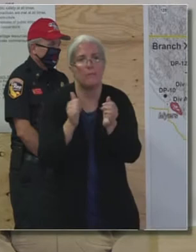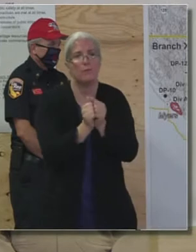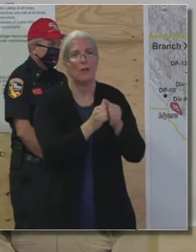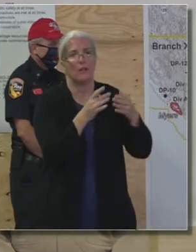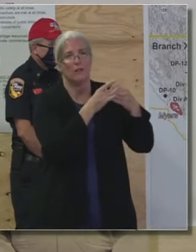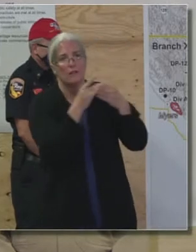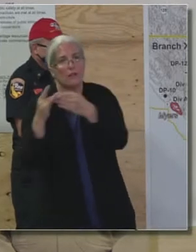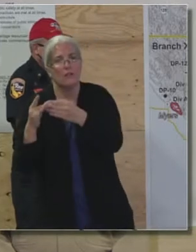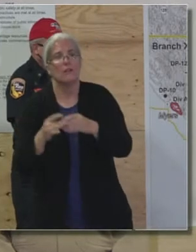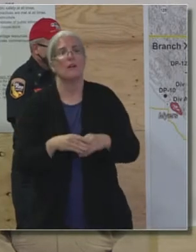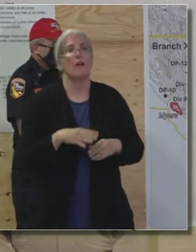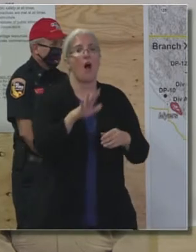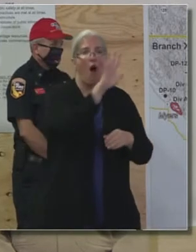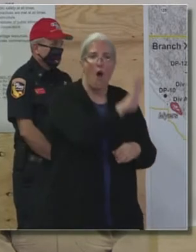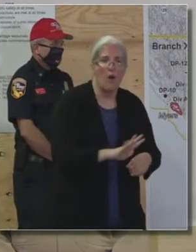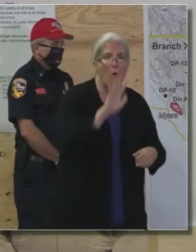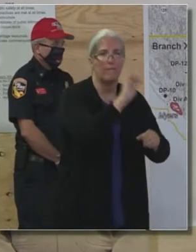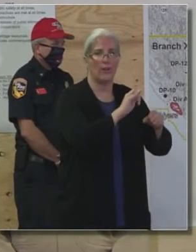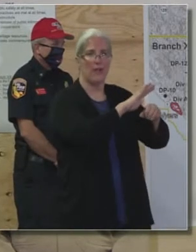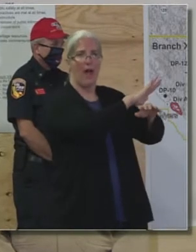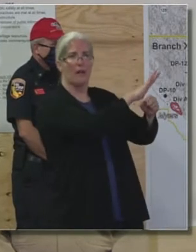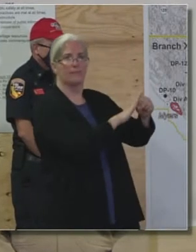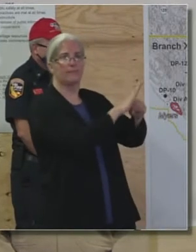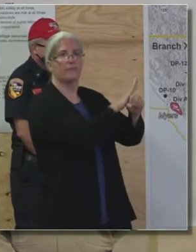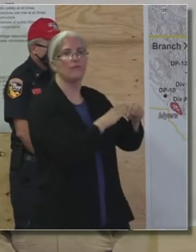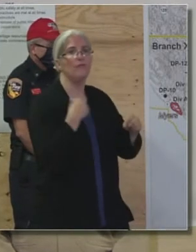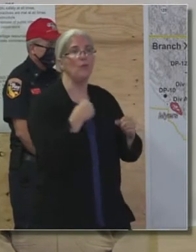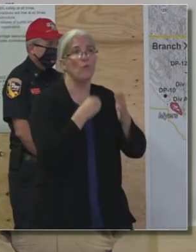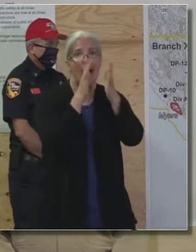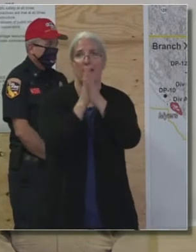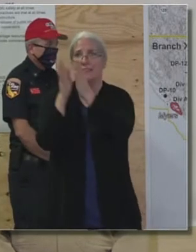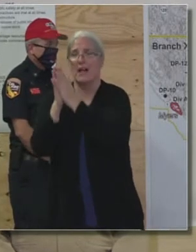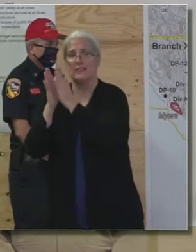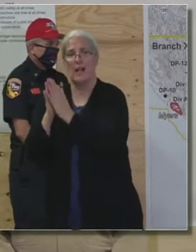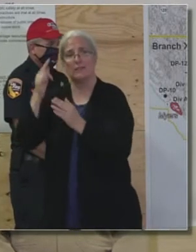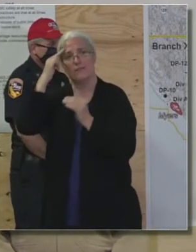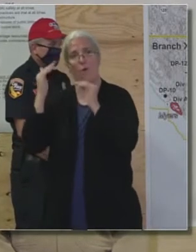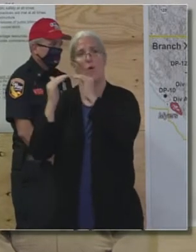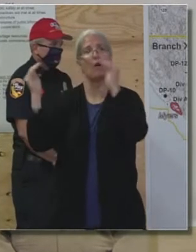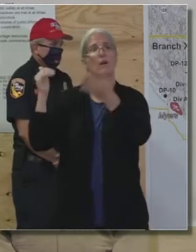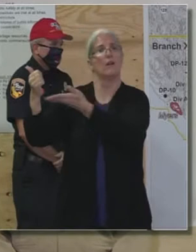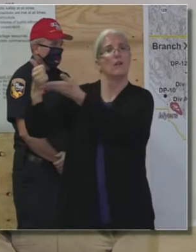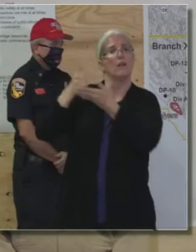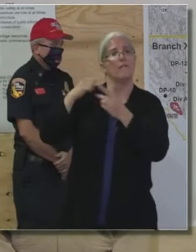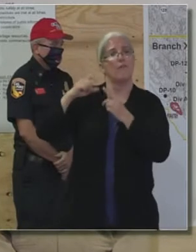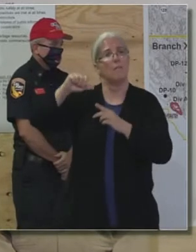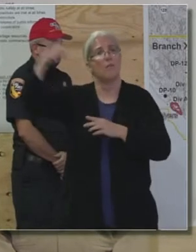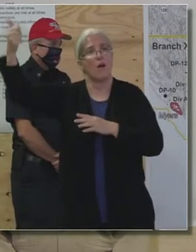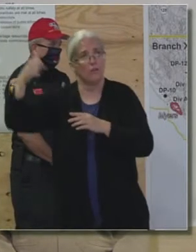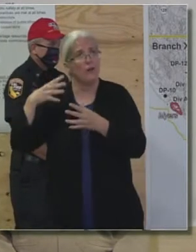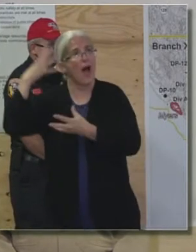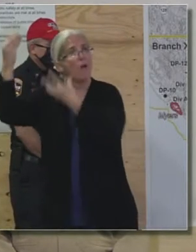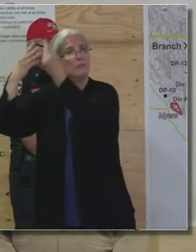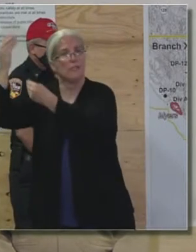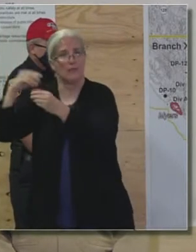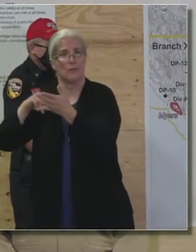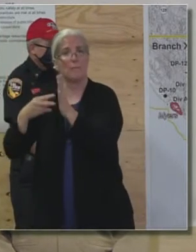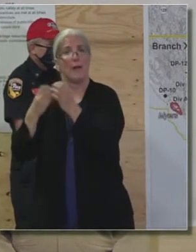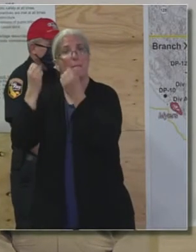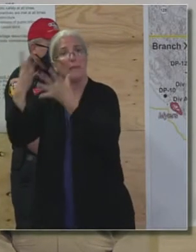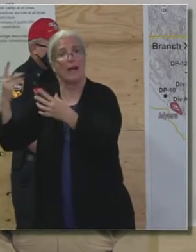pedido y recibido ayuda mutua tenemos bastantes agentes del orden público en el área para realizar las actuaciones